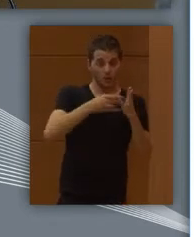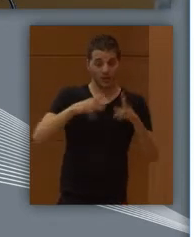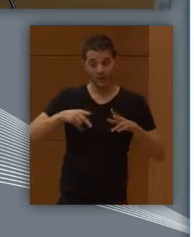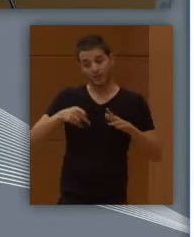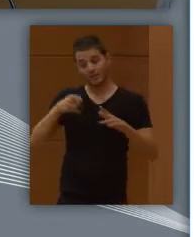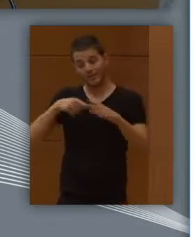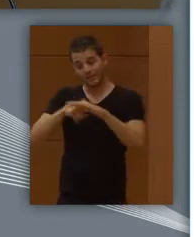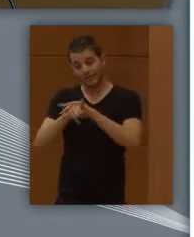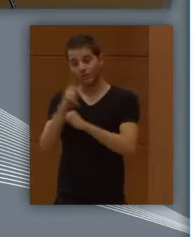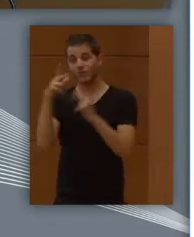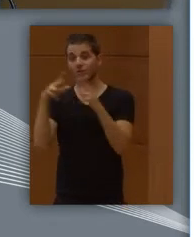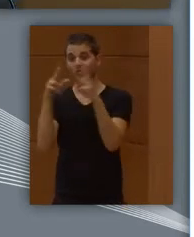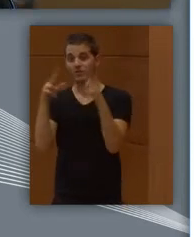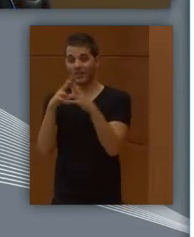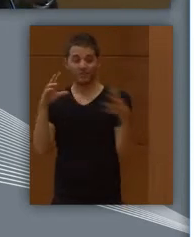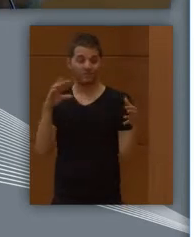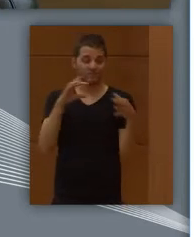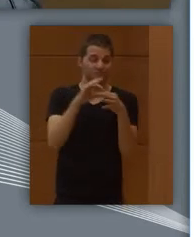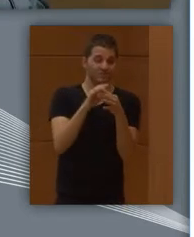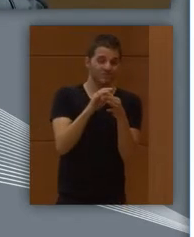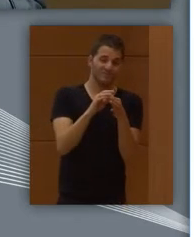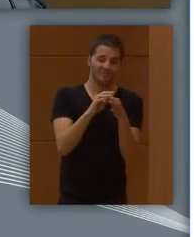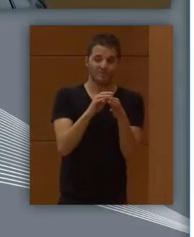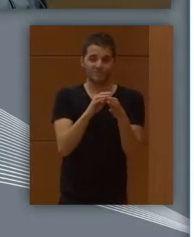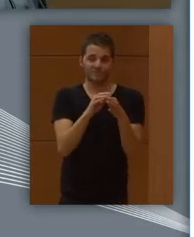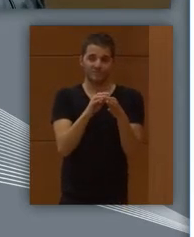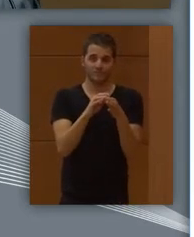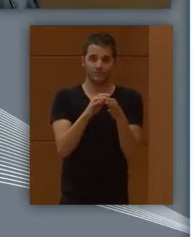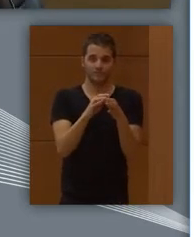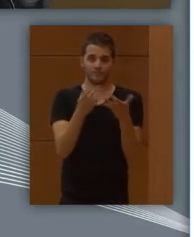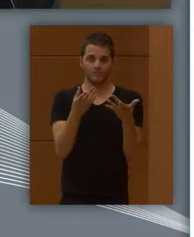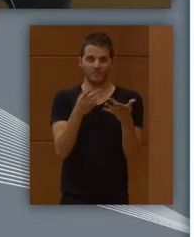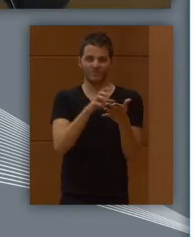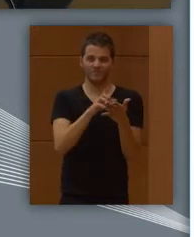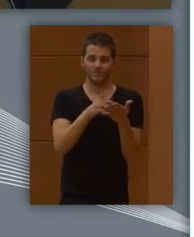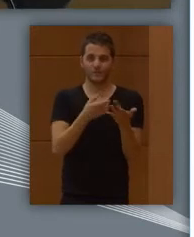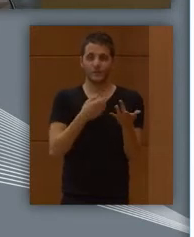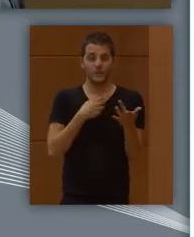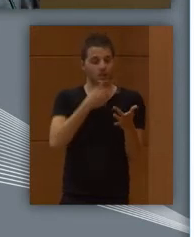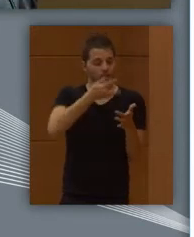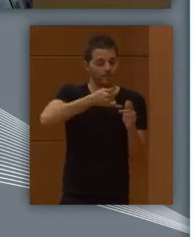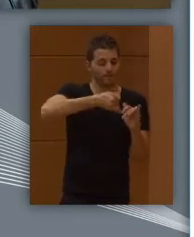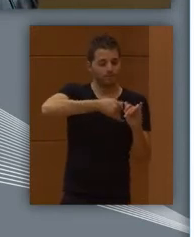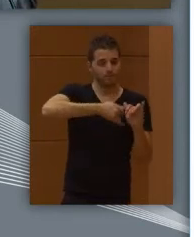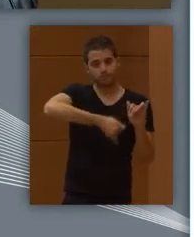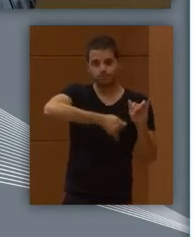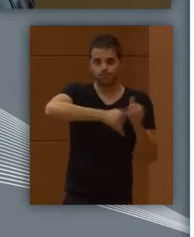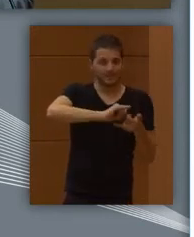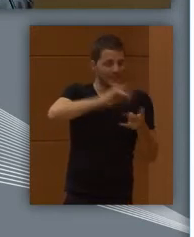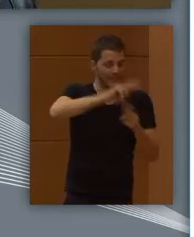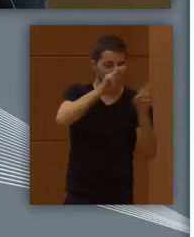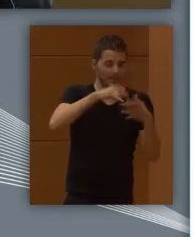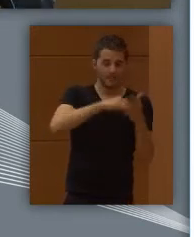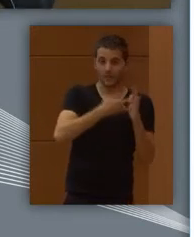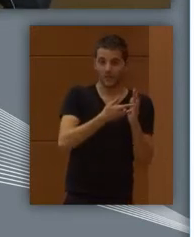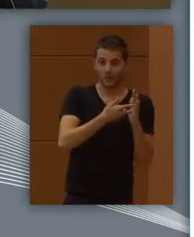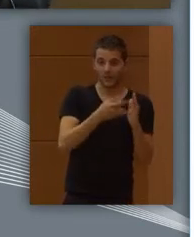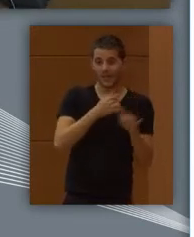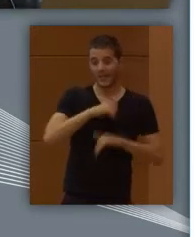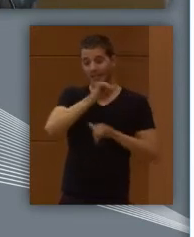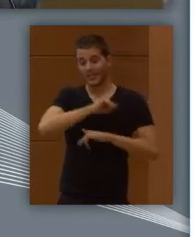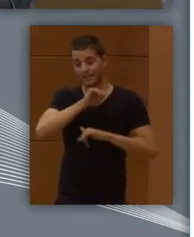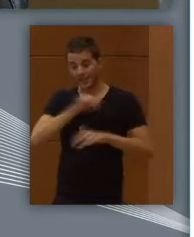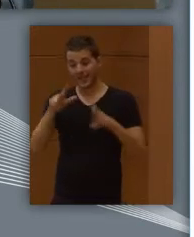y progreso social. Es decir, no hay bastante con lanzar la patada tecnológica y esperar a que la sociedad